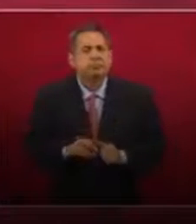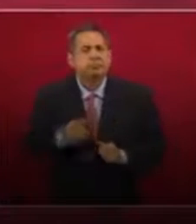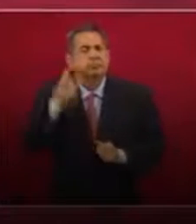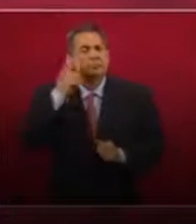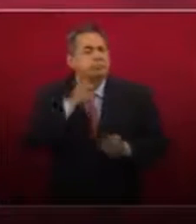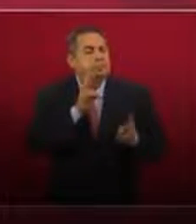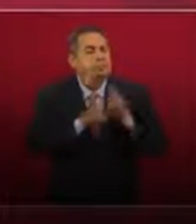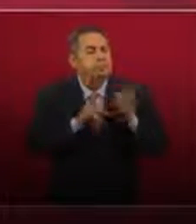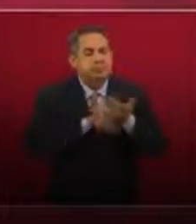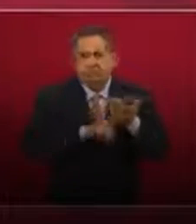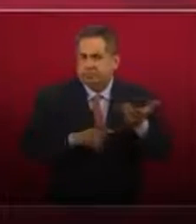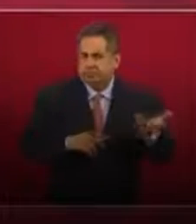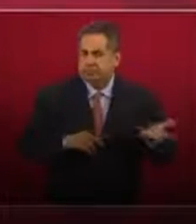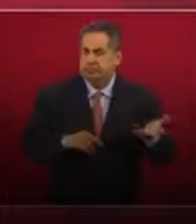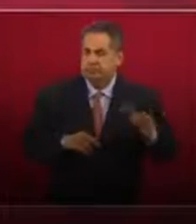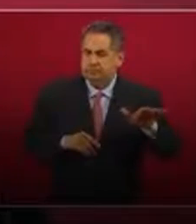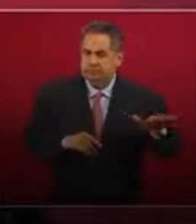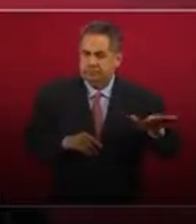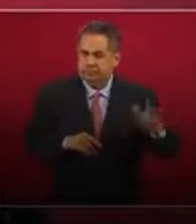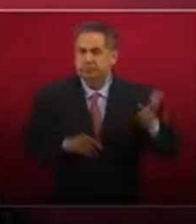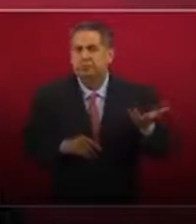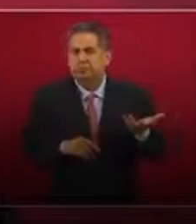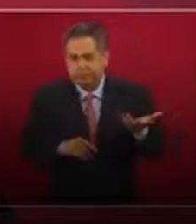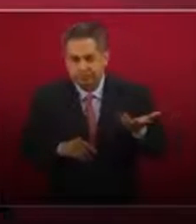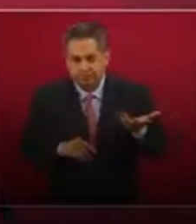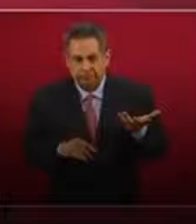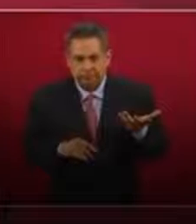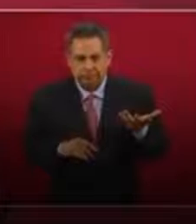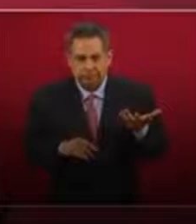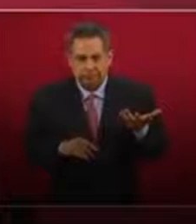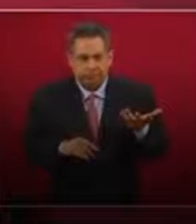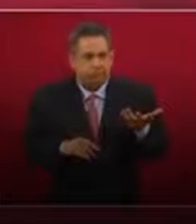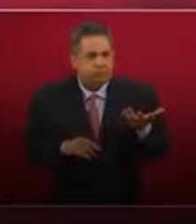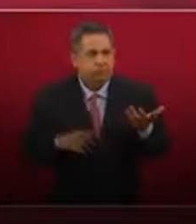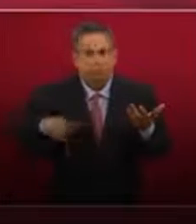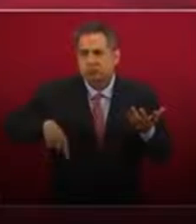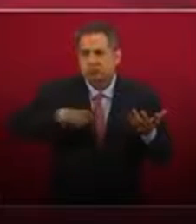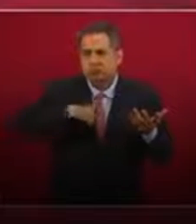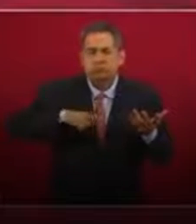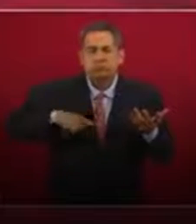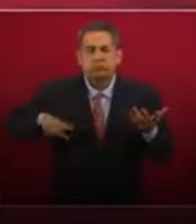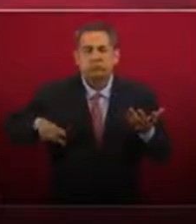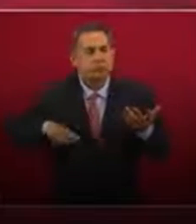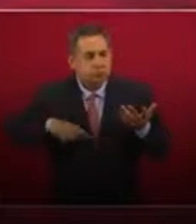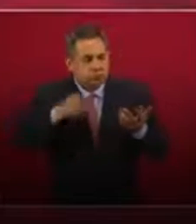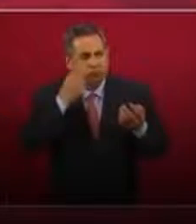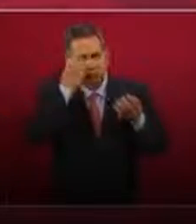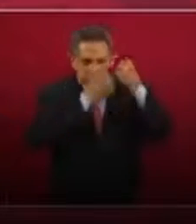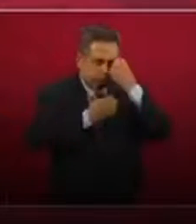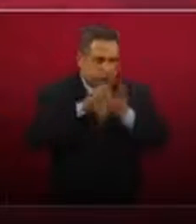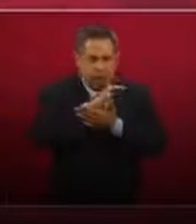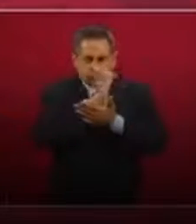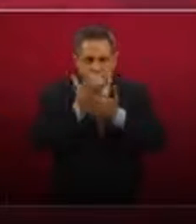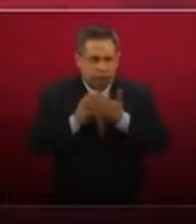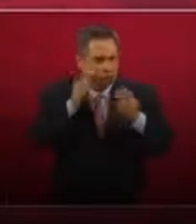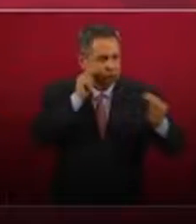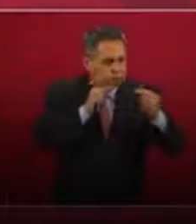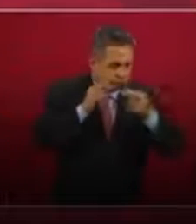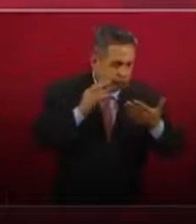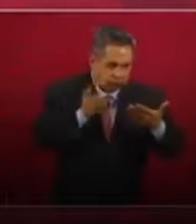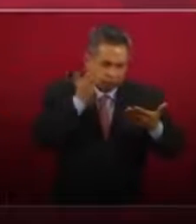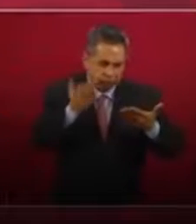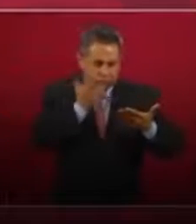para decirle que estamos en la mejor disposición de que se revisen contratos,